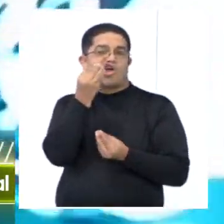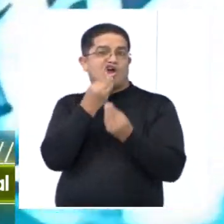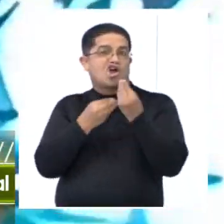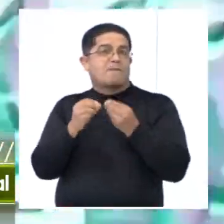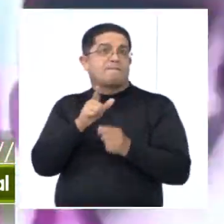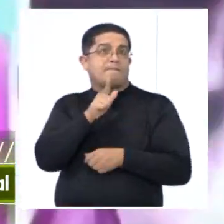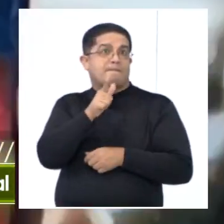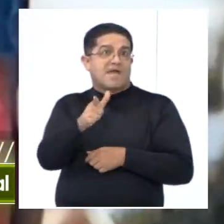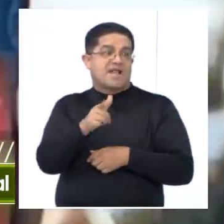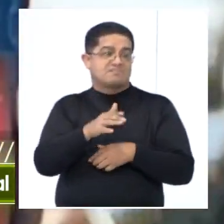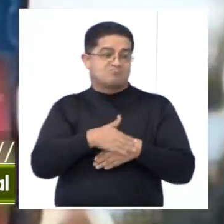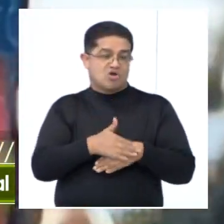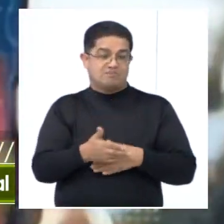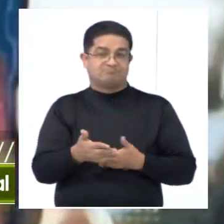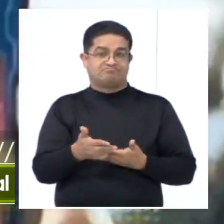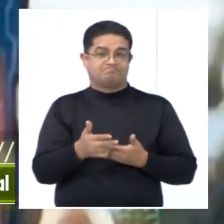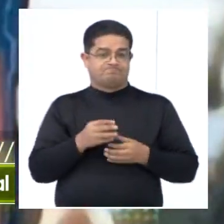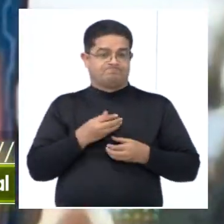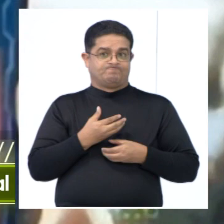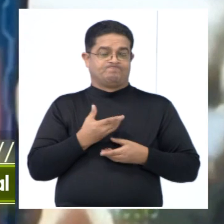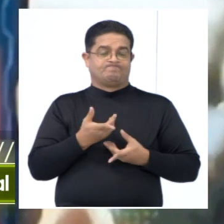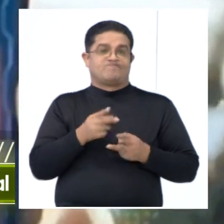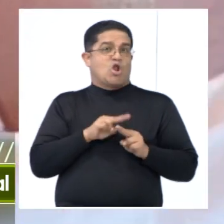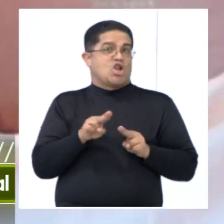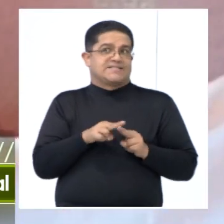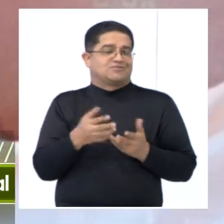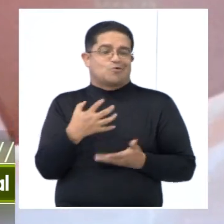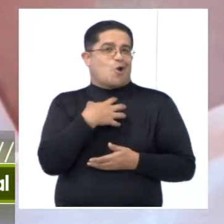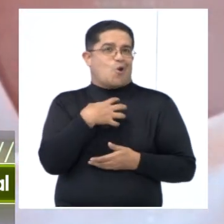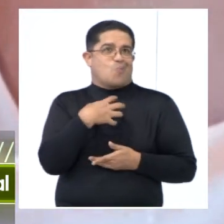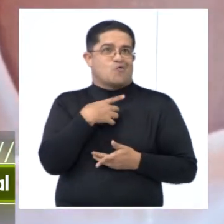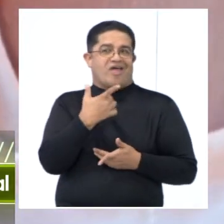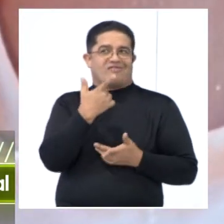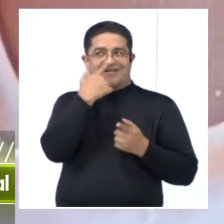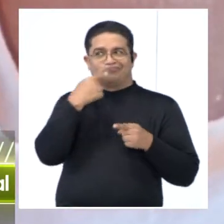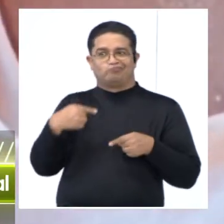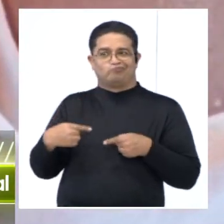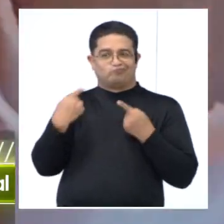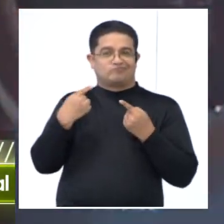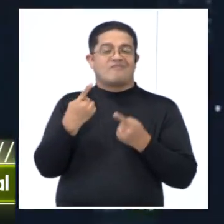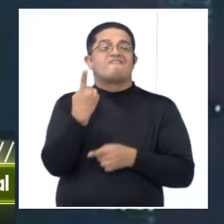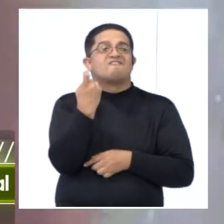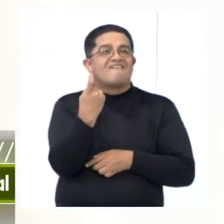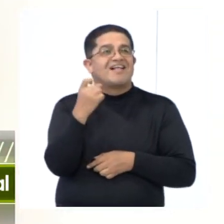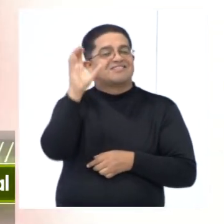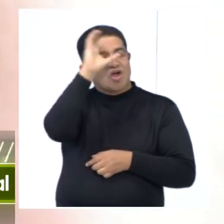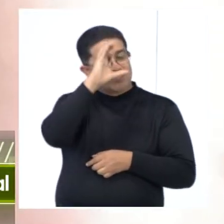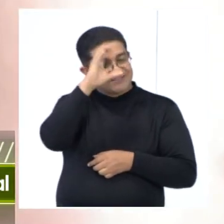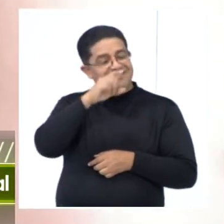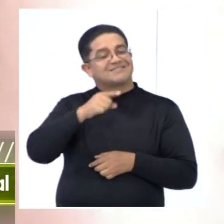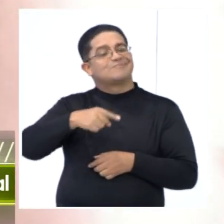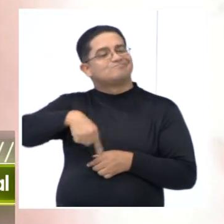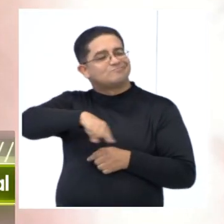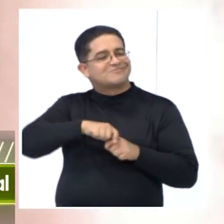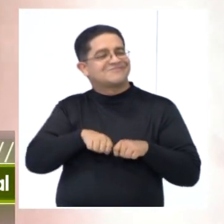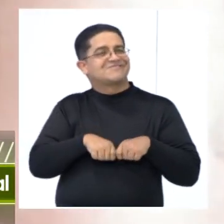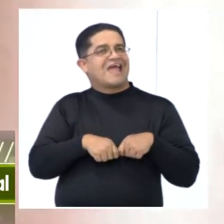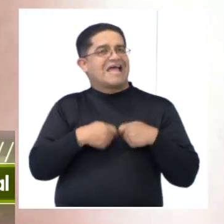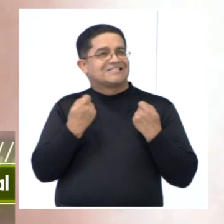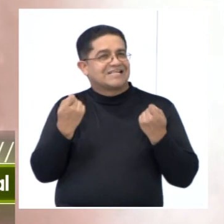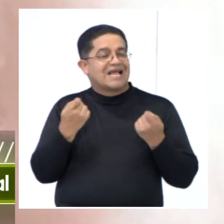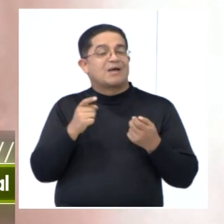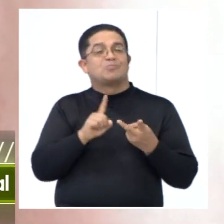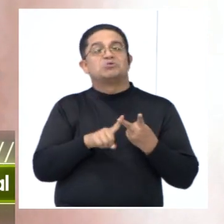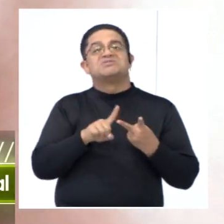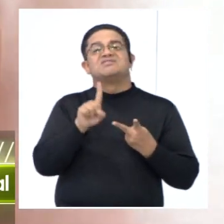para enfrentar los retos de este nuevo mundo que nosotros mismos con nuestra inconsciencia hemos venido dañando. Entonces, ¿y cuáles serán o cómo